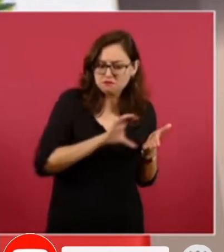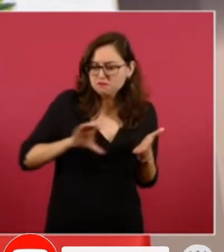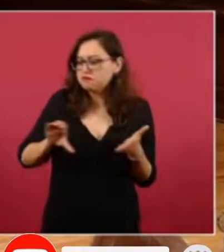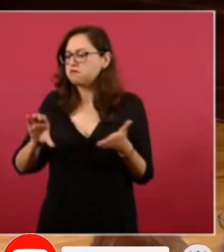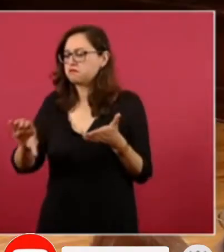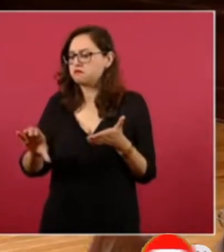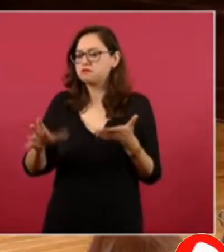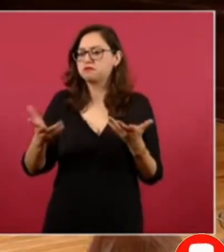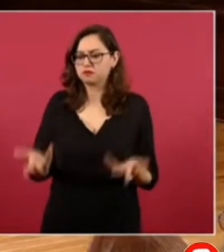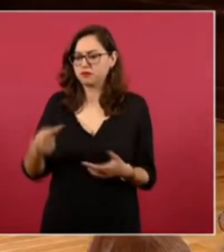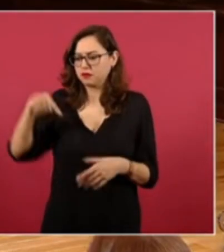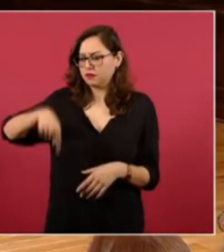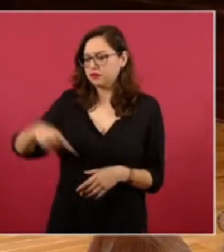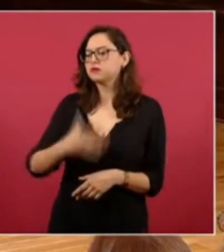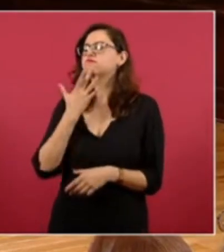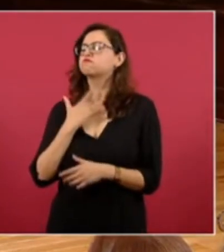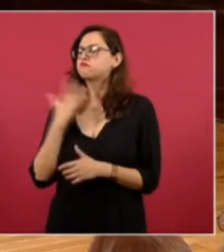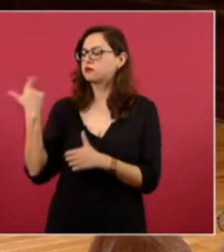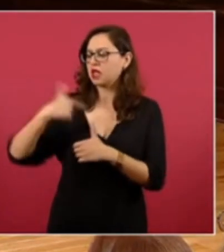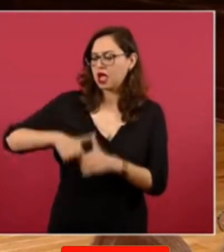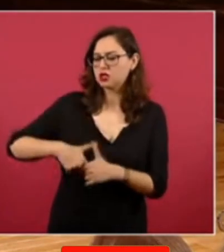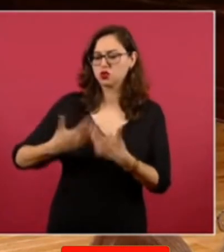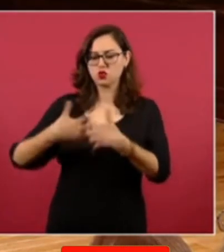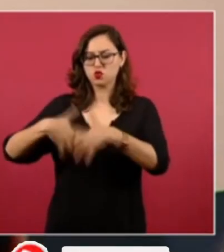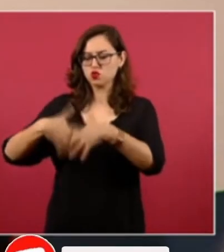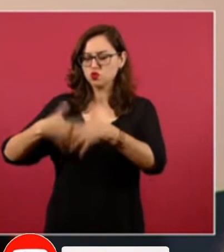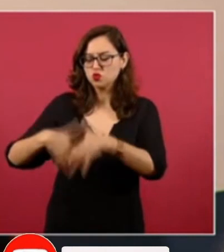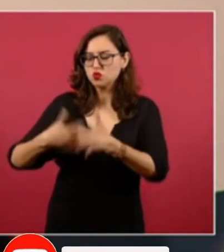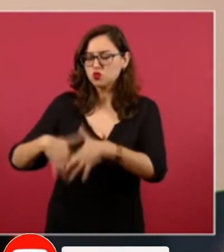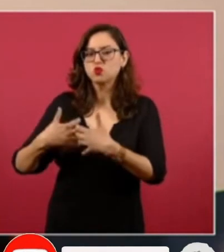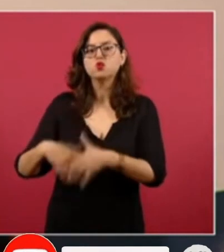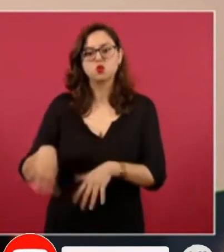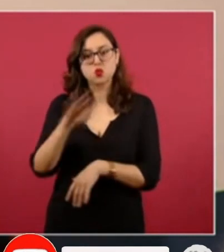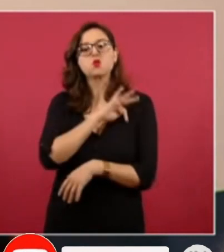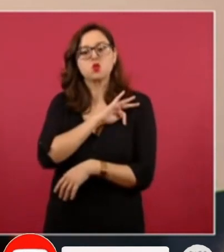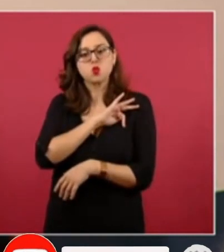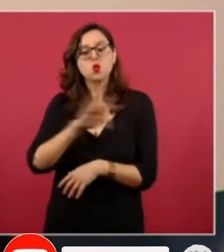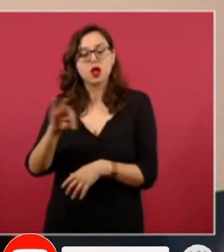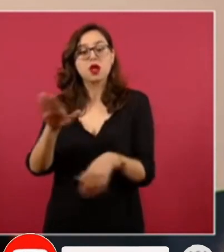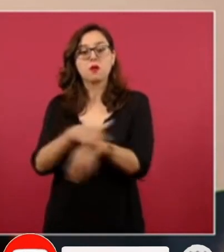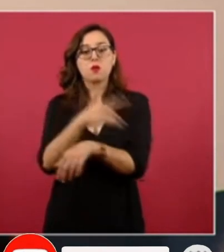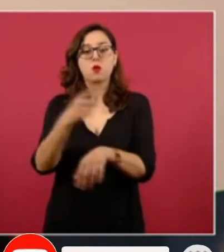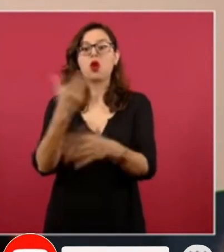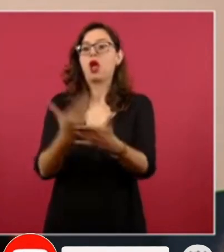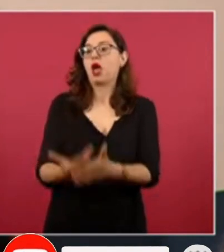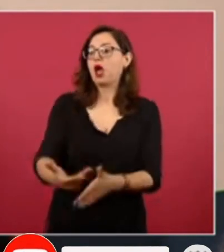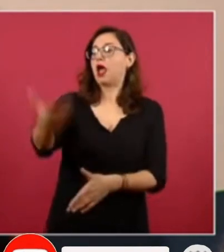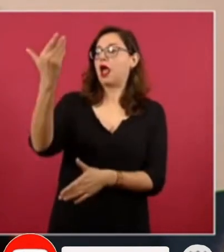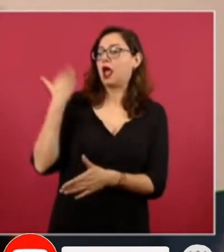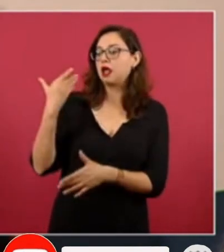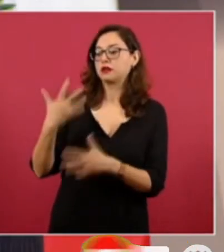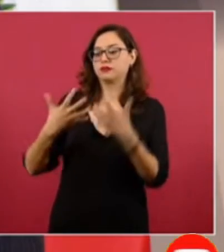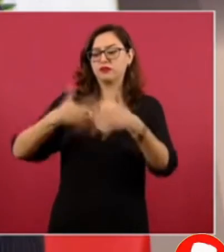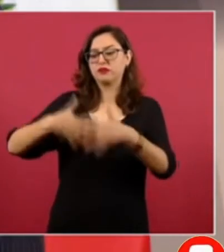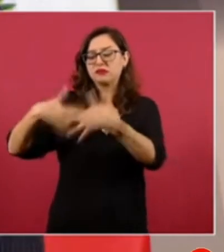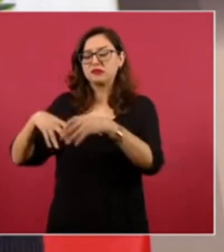materia prima en nuestro país, porque ya las refinerías que estaban produciendo